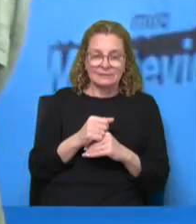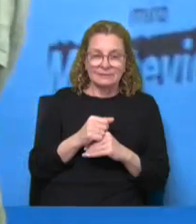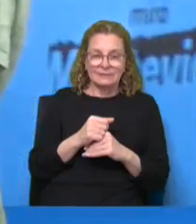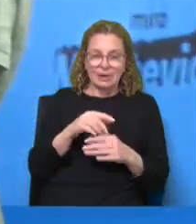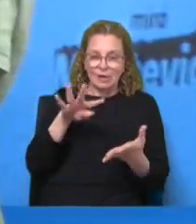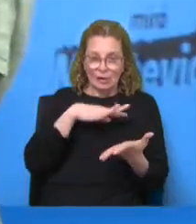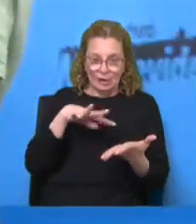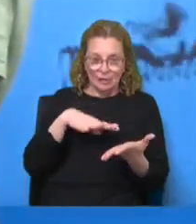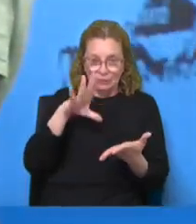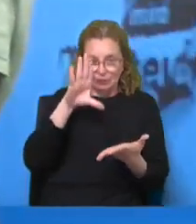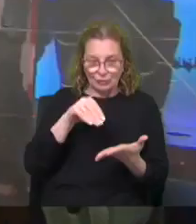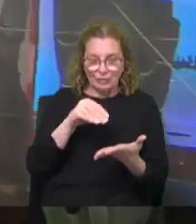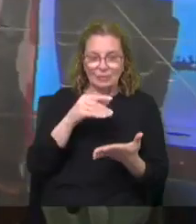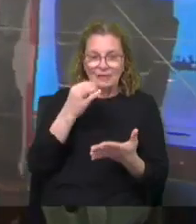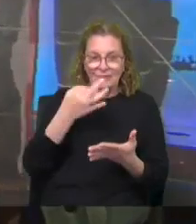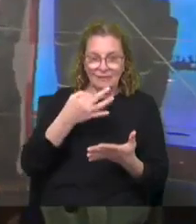Leyó así tal cual. La verdad que eso, ¿verdad? Sí.